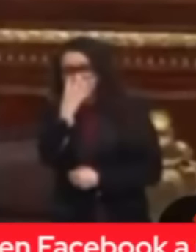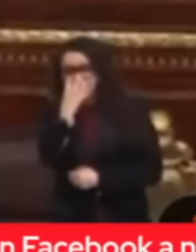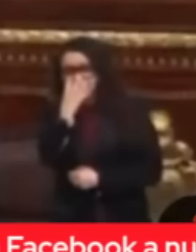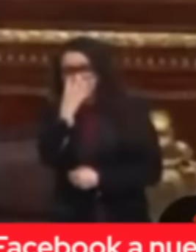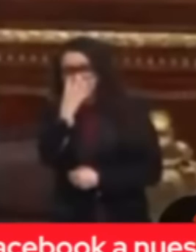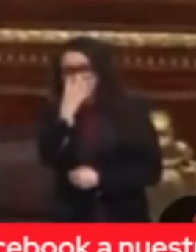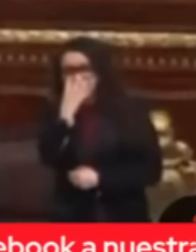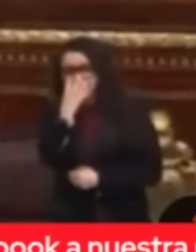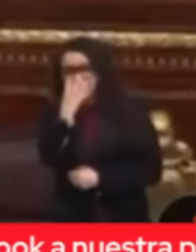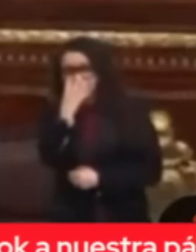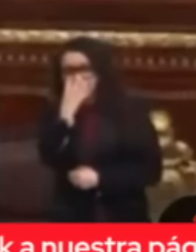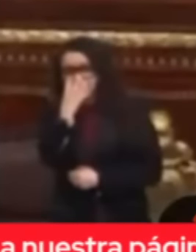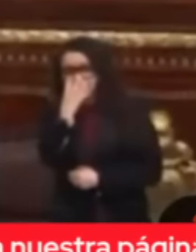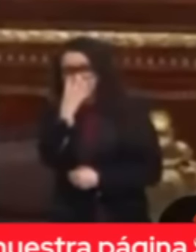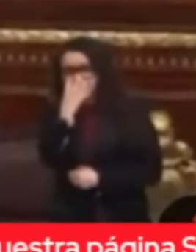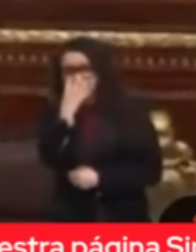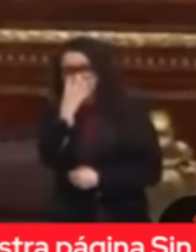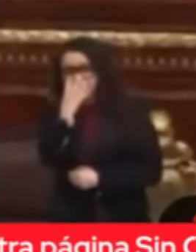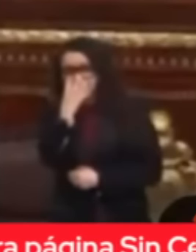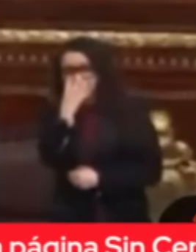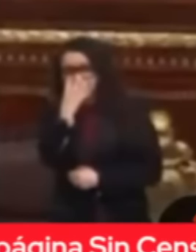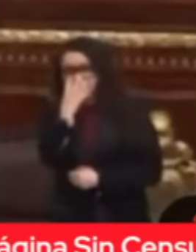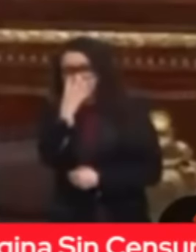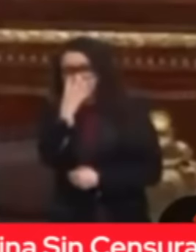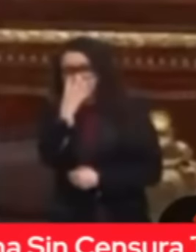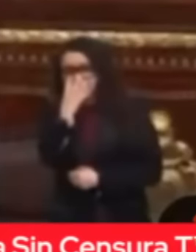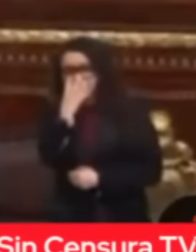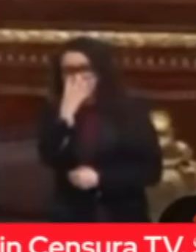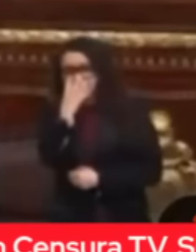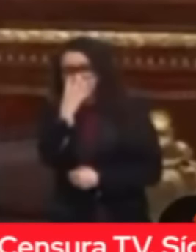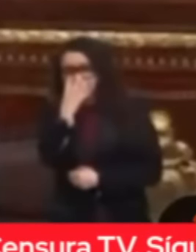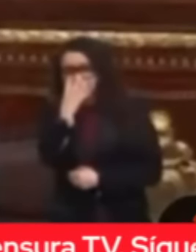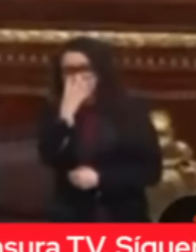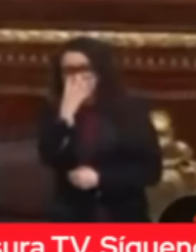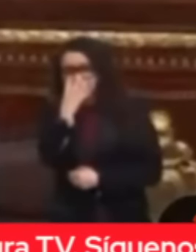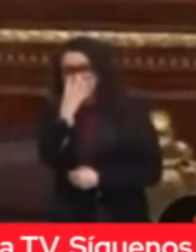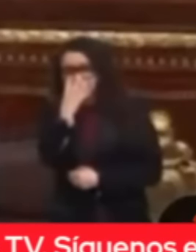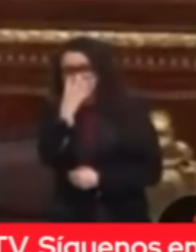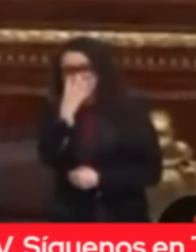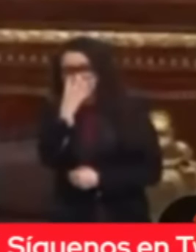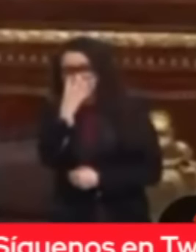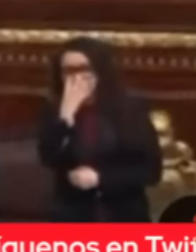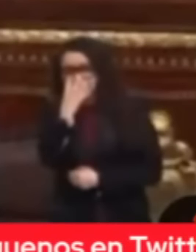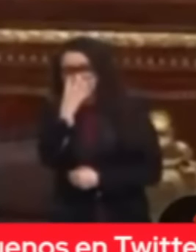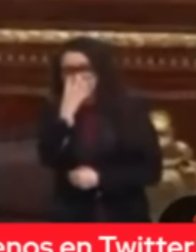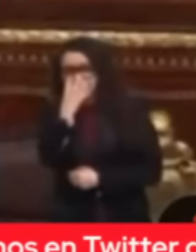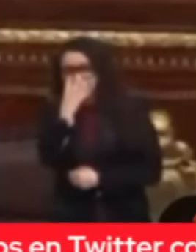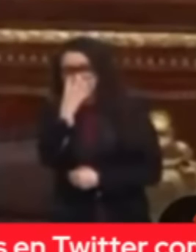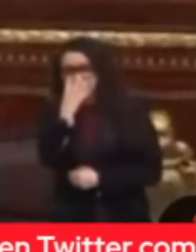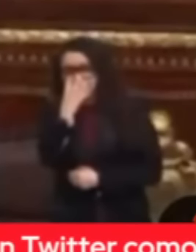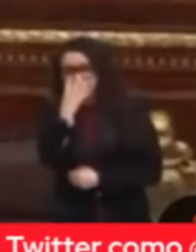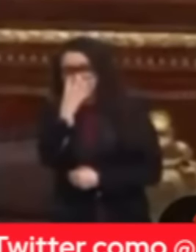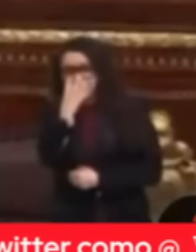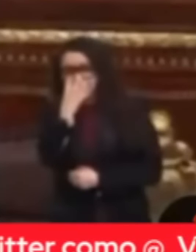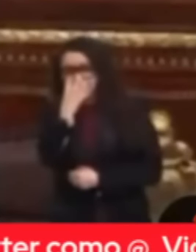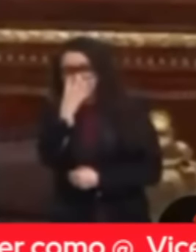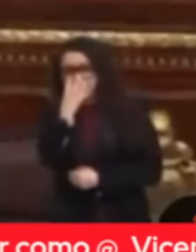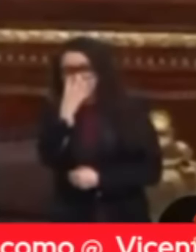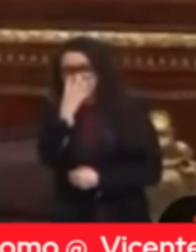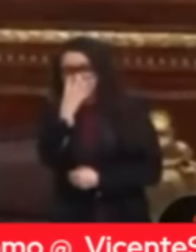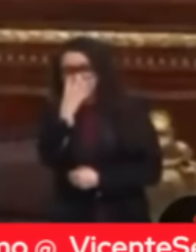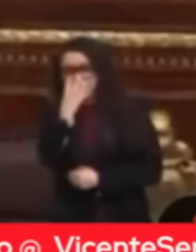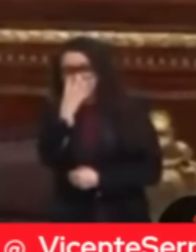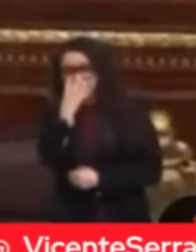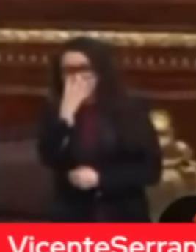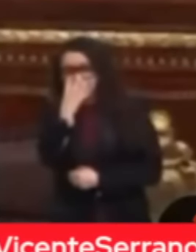lago y el agua tiene memoria. Por eso cada vez que llueve, y sobre todo cuando